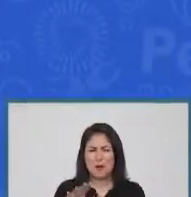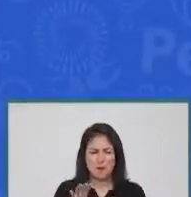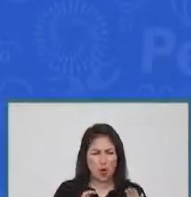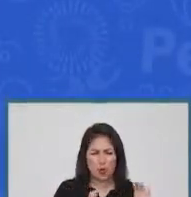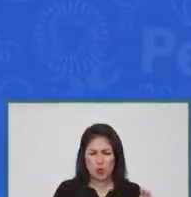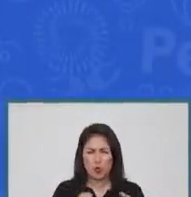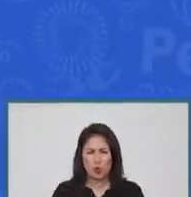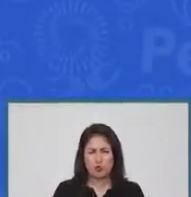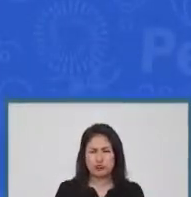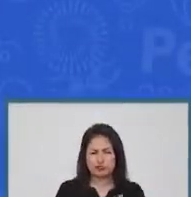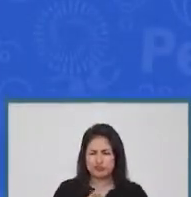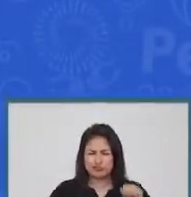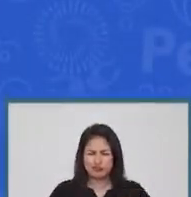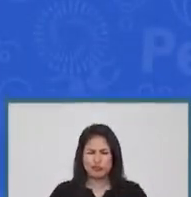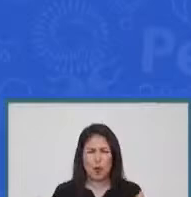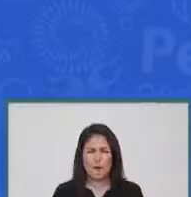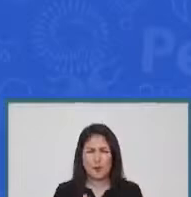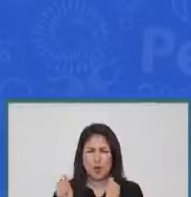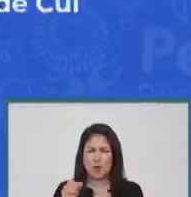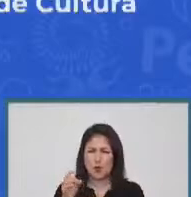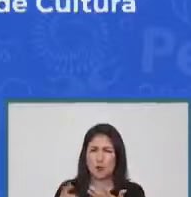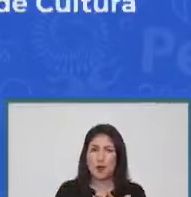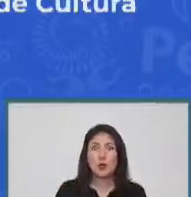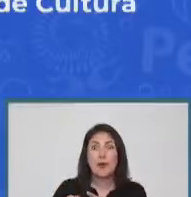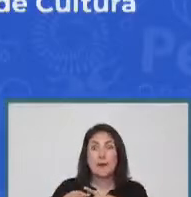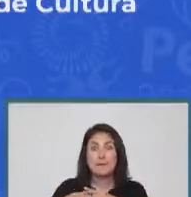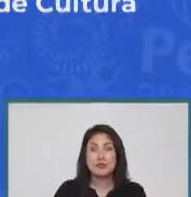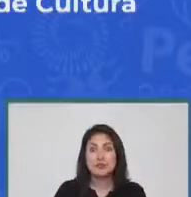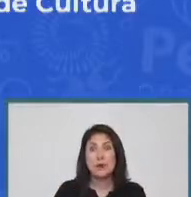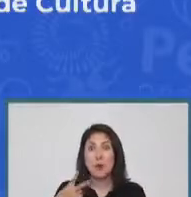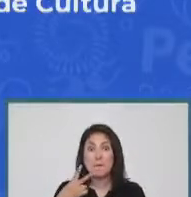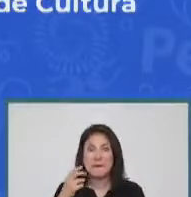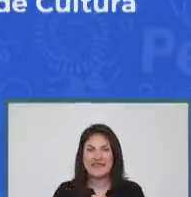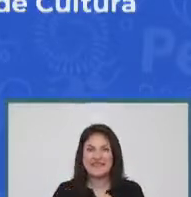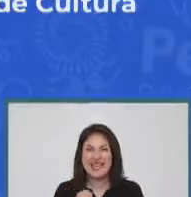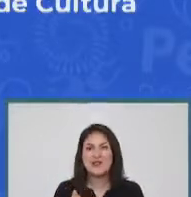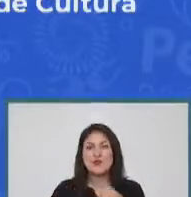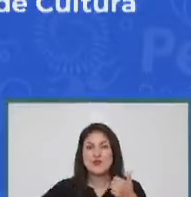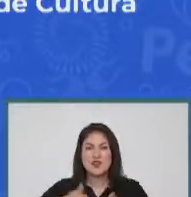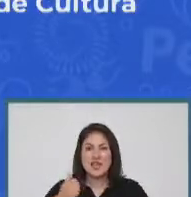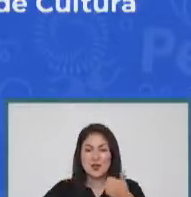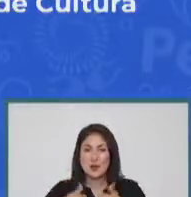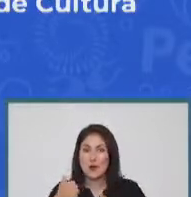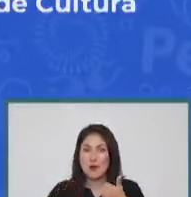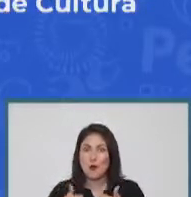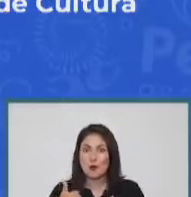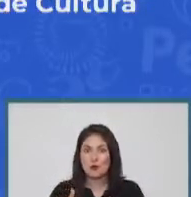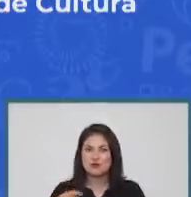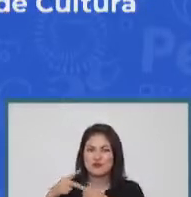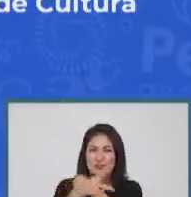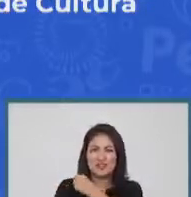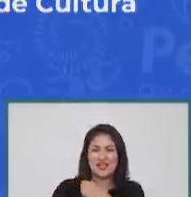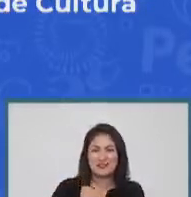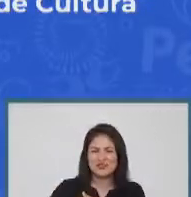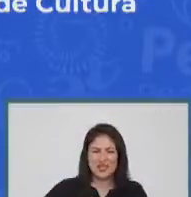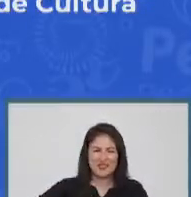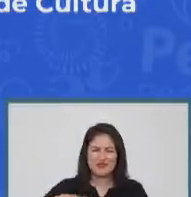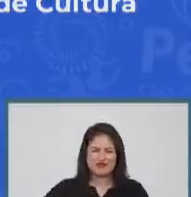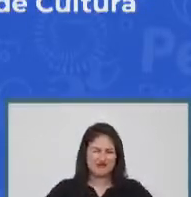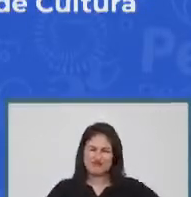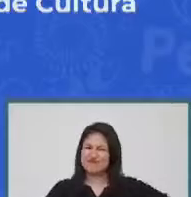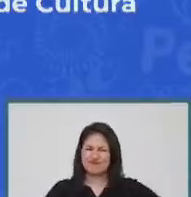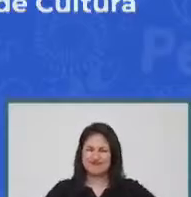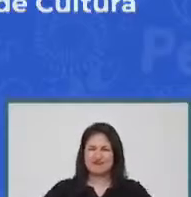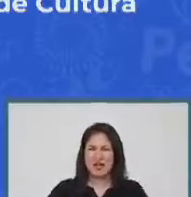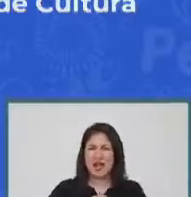entre compañías y orquestas folclóricas dimos inicio al vigésimo lanzamiento del Concurso Nacional de Huaylas